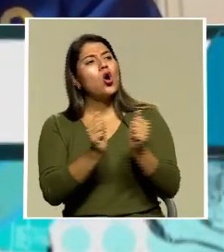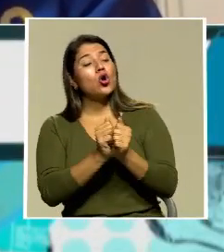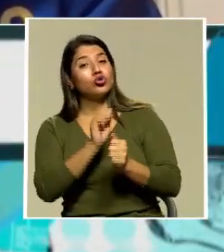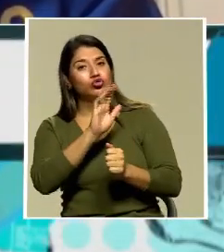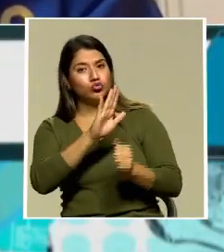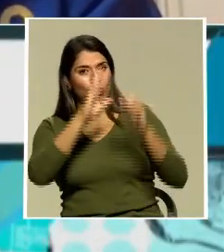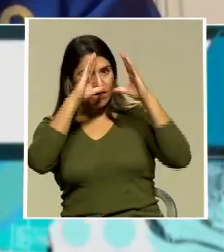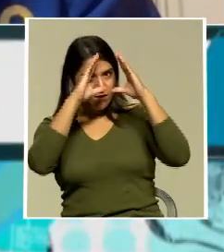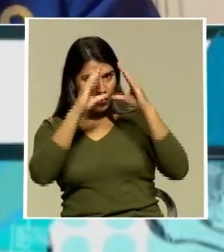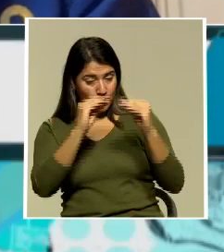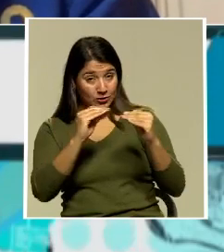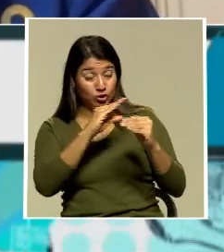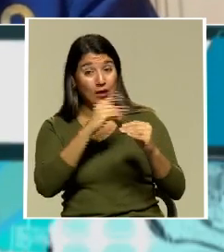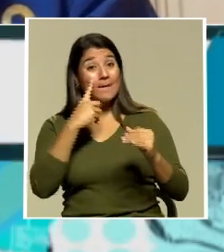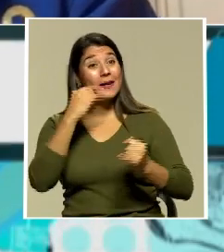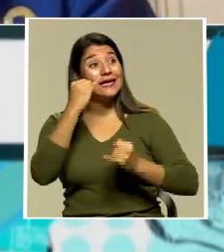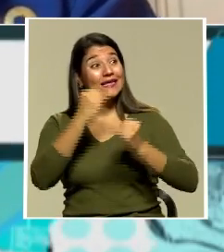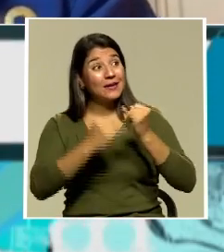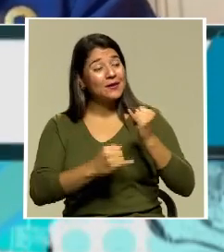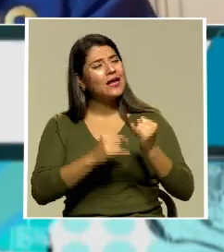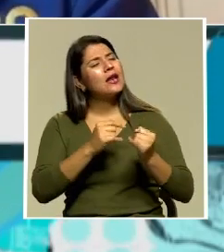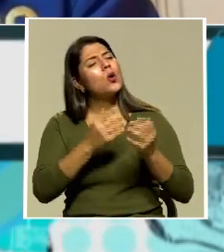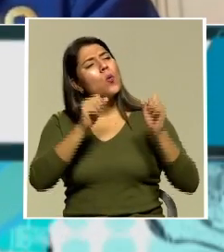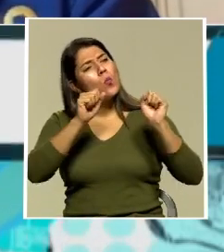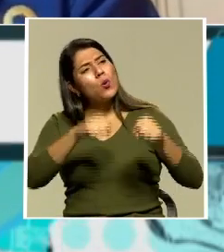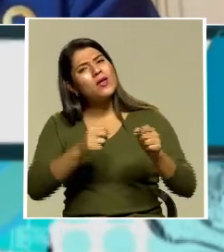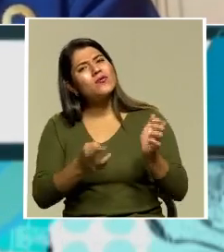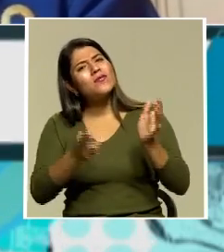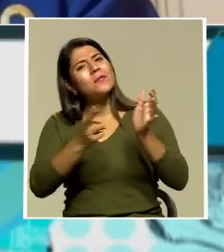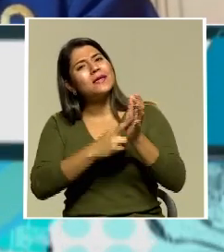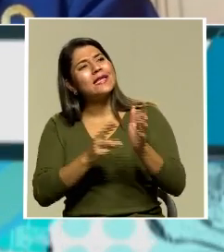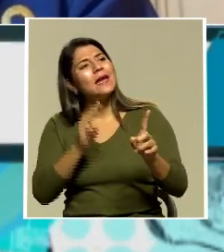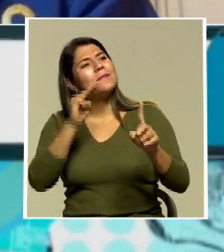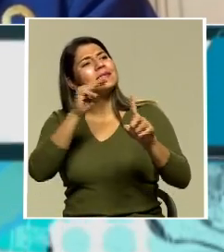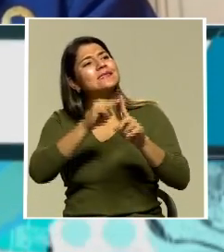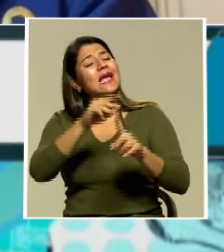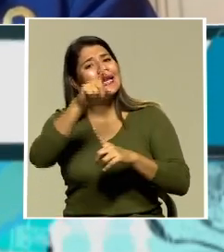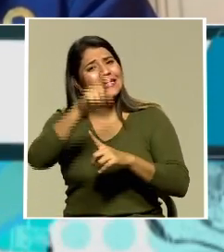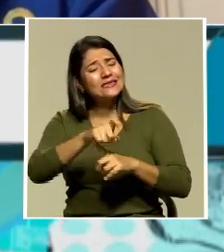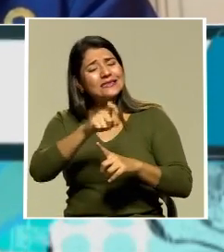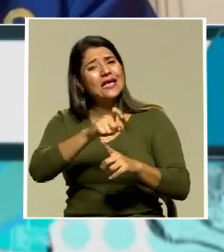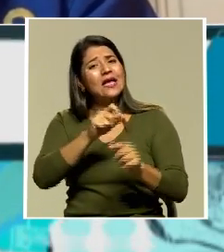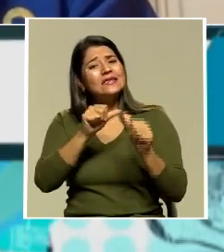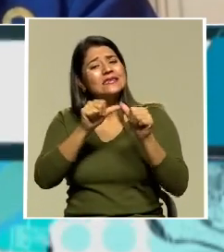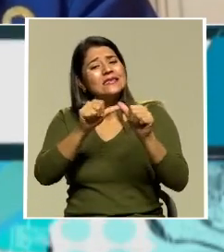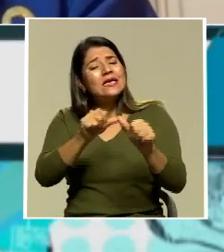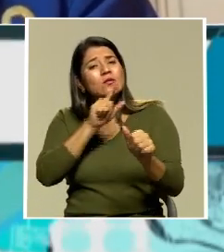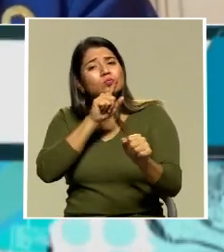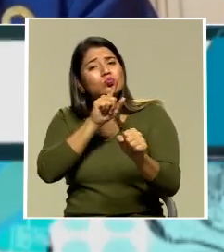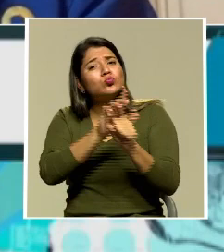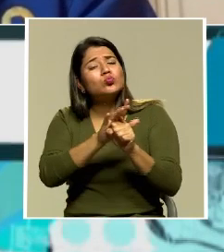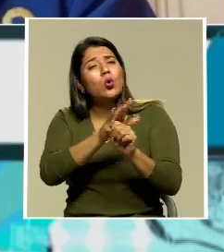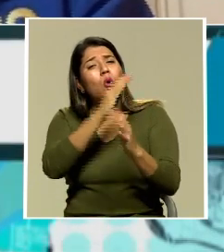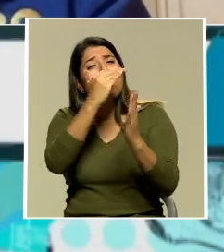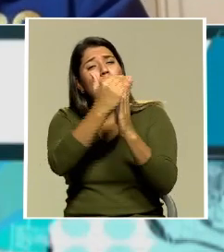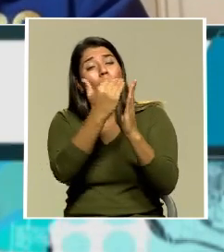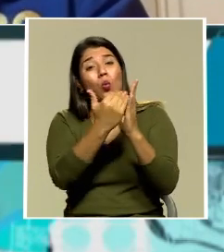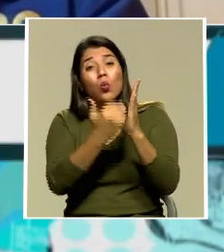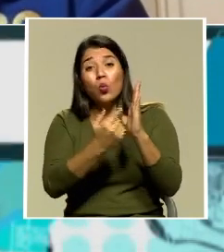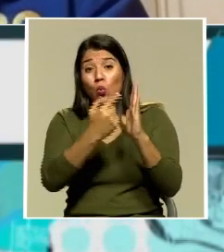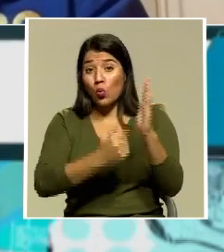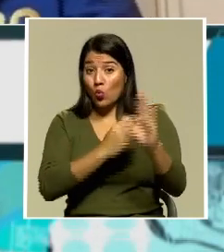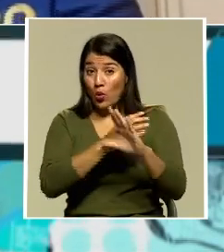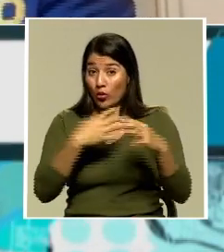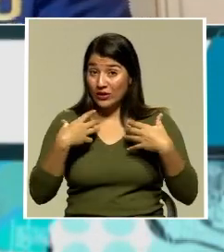para finalizar, reiterar el mensaje a la población sobre la necesidad de mantener los protocolos sanitarios, pues de no hacer un cambio, la ola